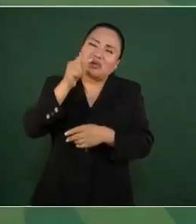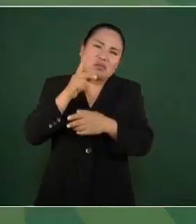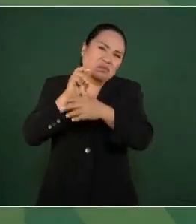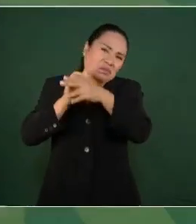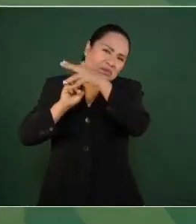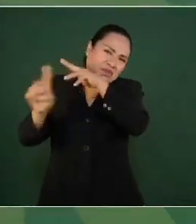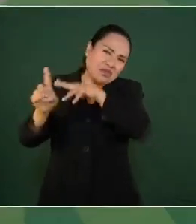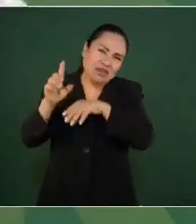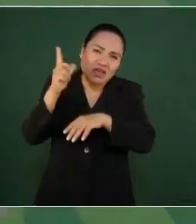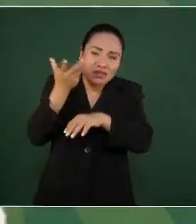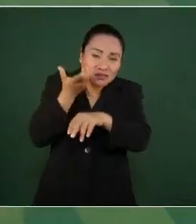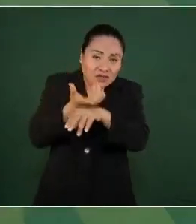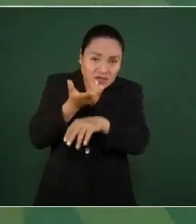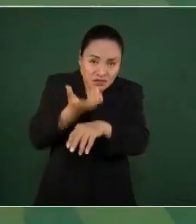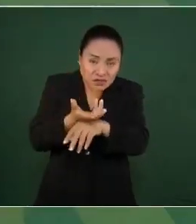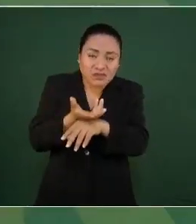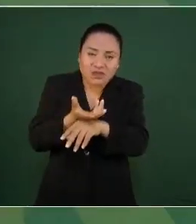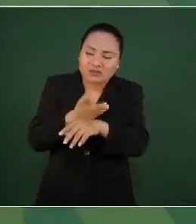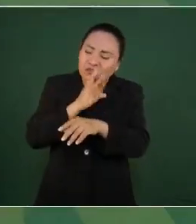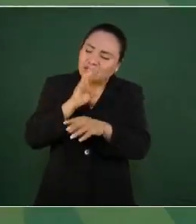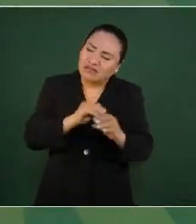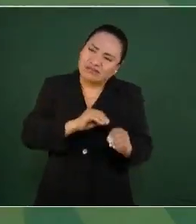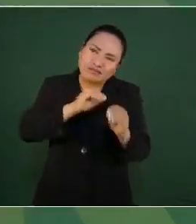Unidos, que esos nos salvaron.